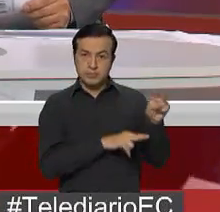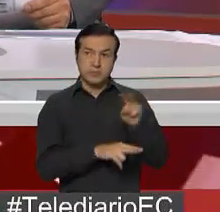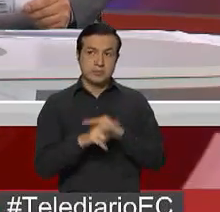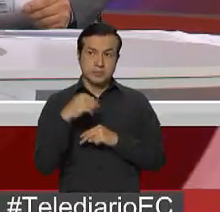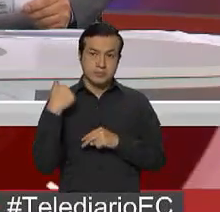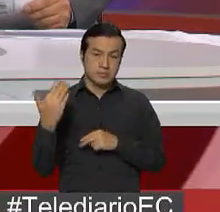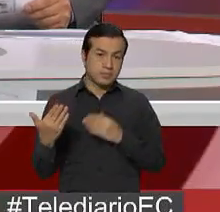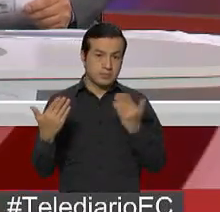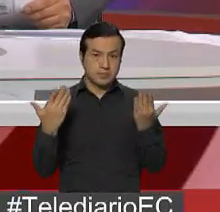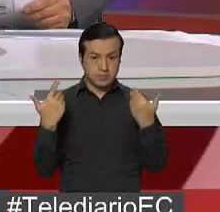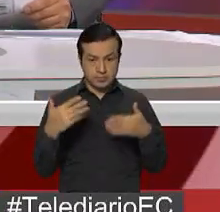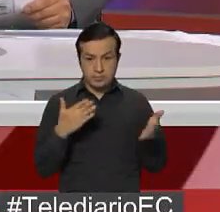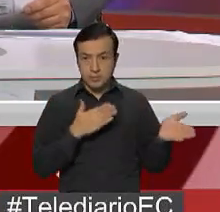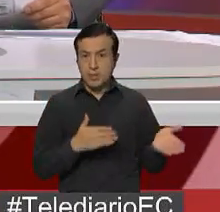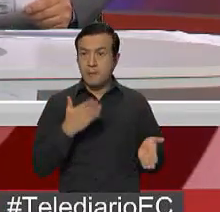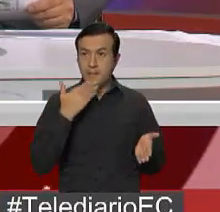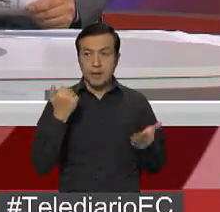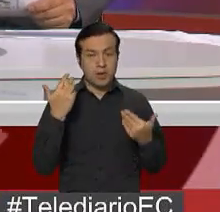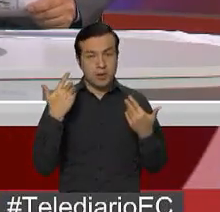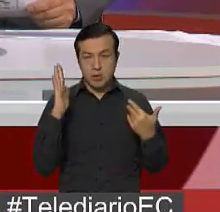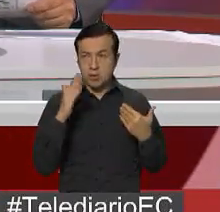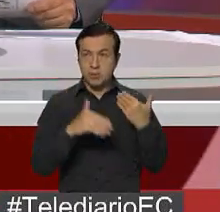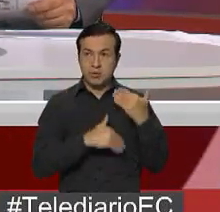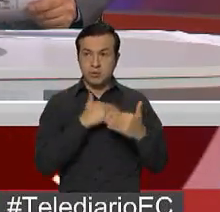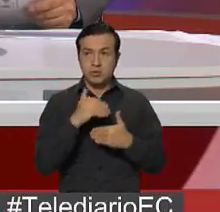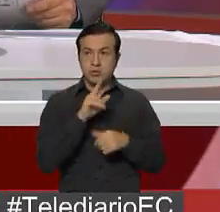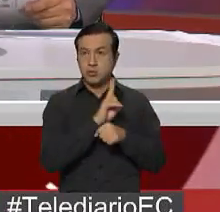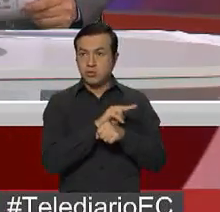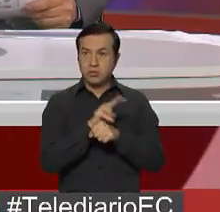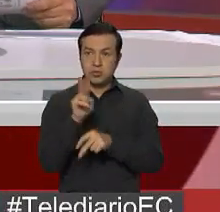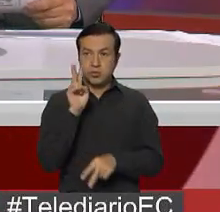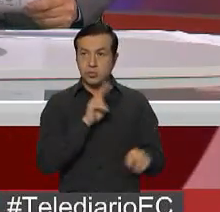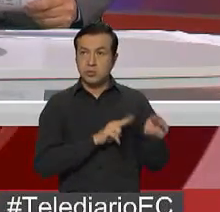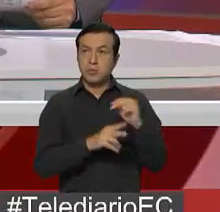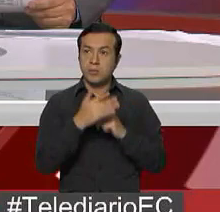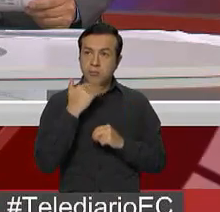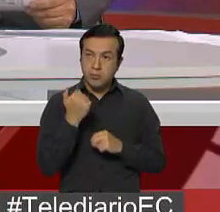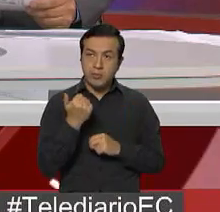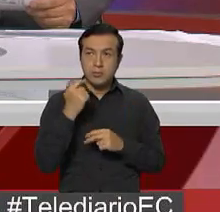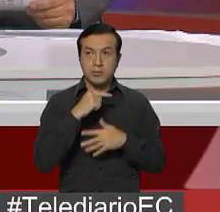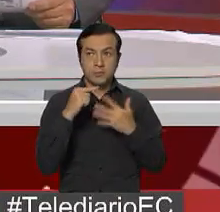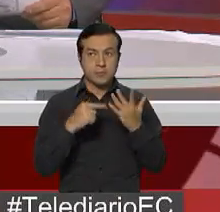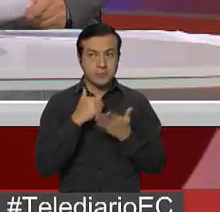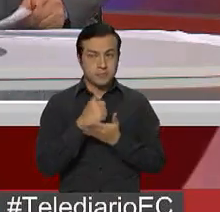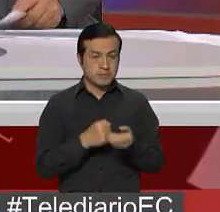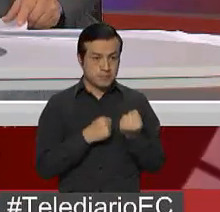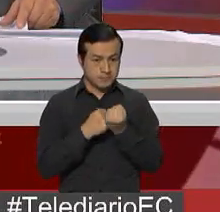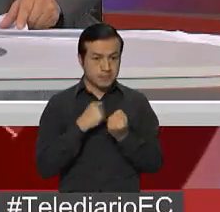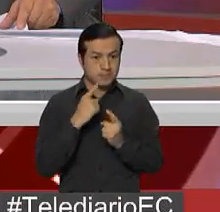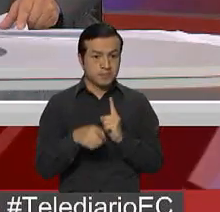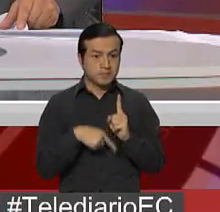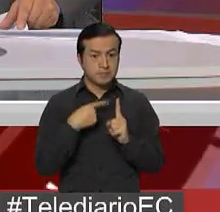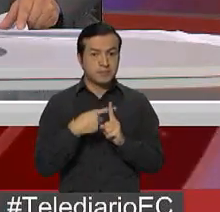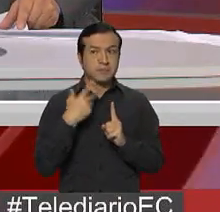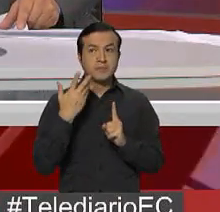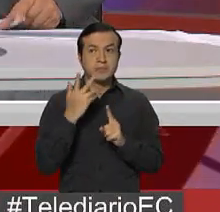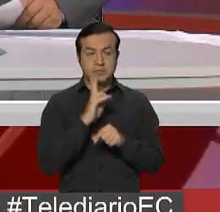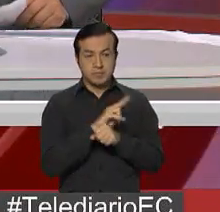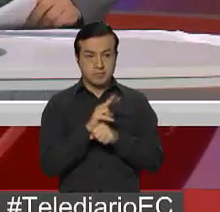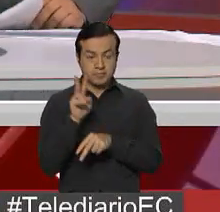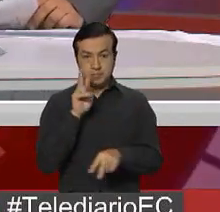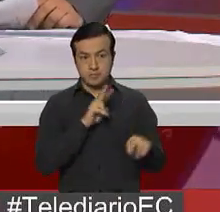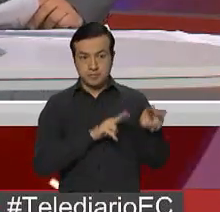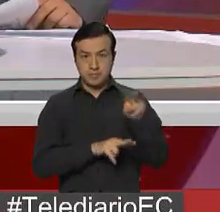esto hemos mejorado los procesos de supervisión hemos mejorado las herramientas y también el entrenamiento de los supervisores